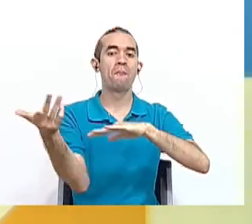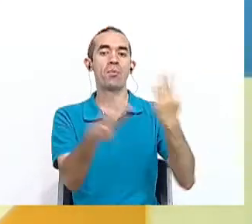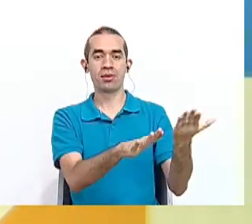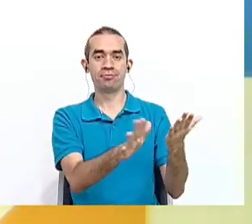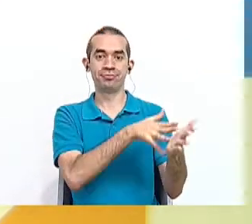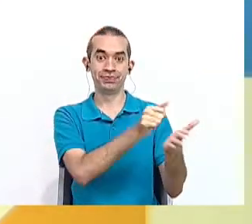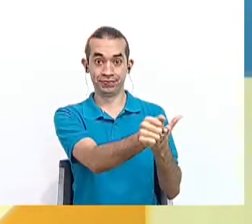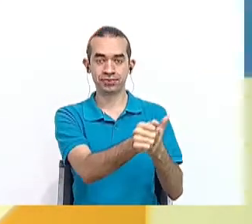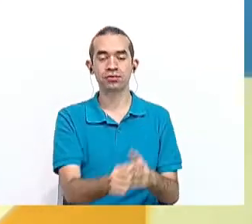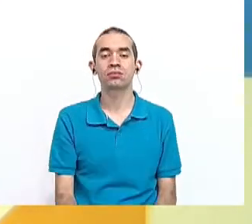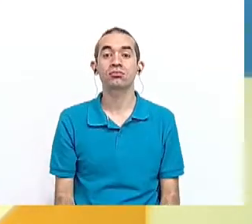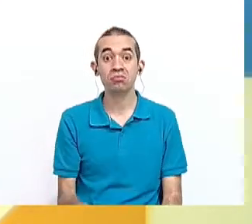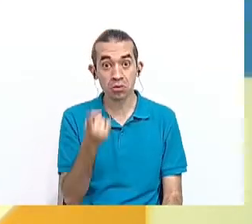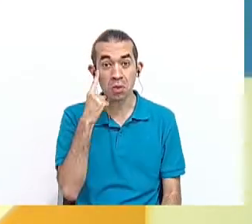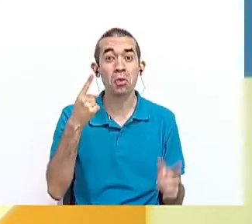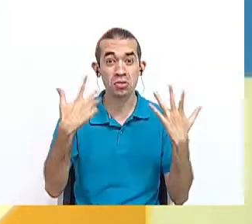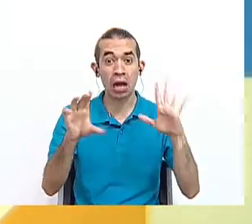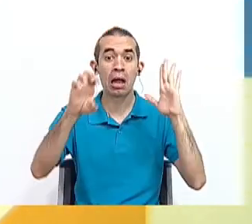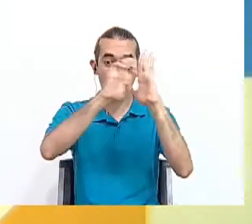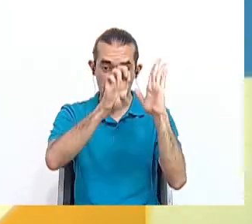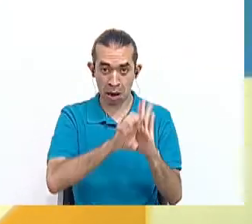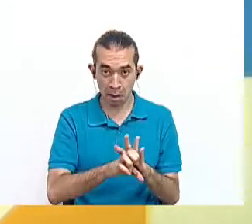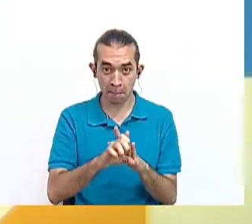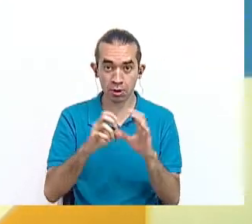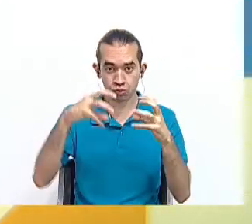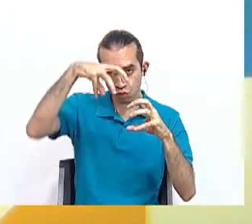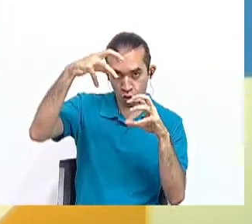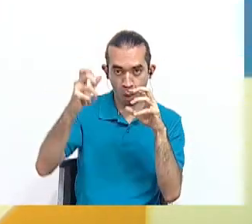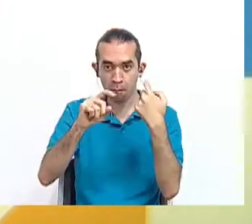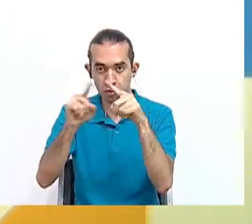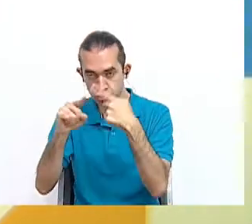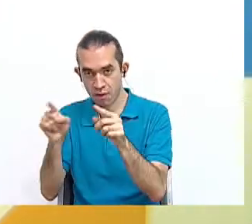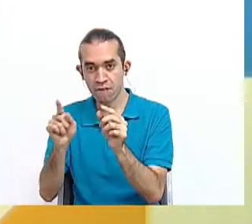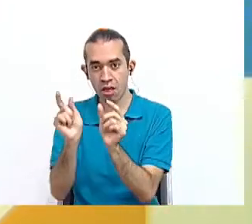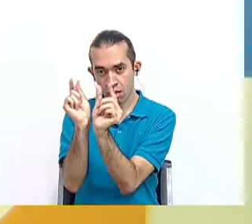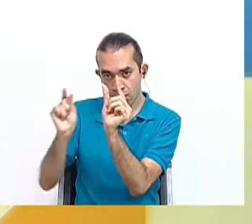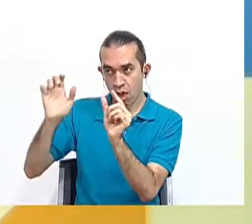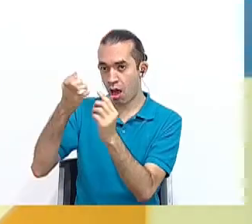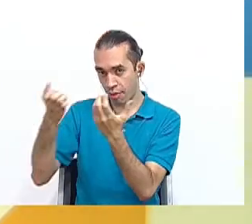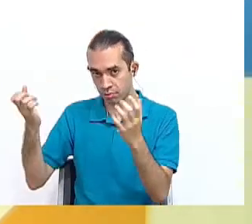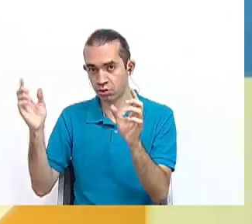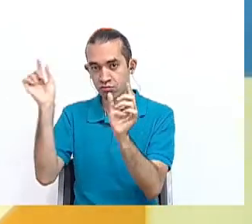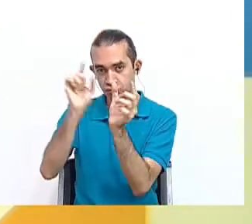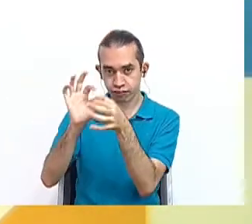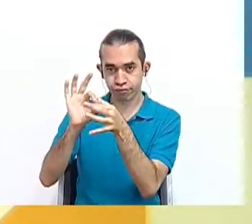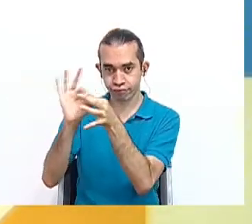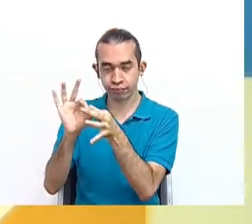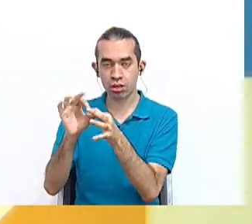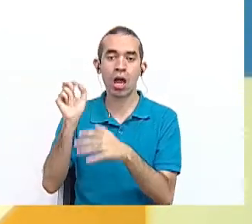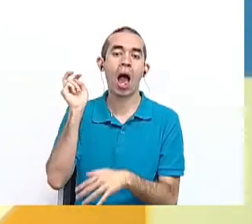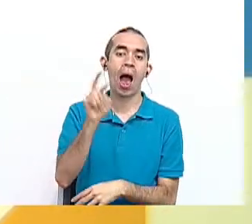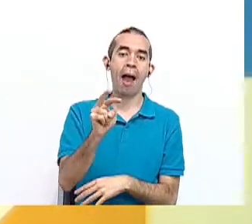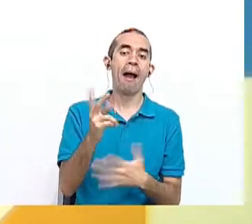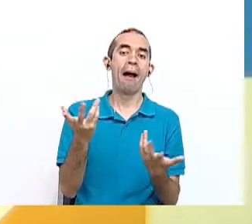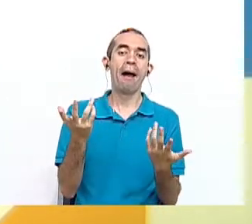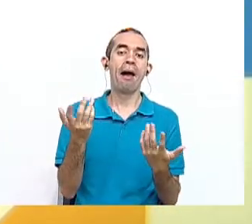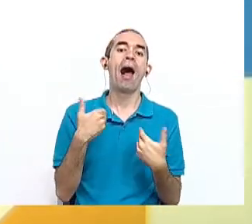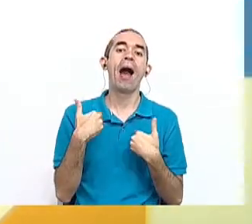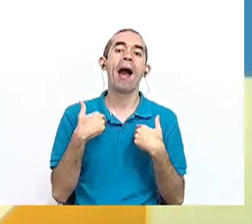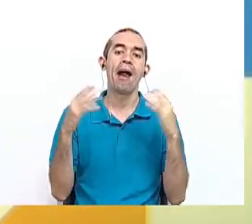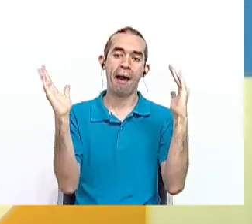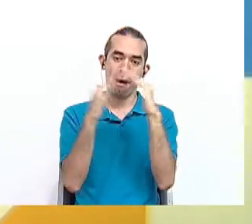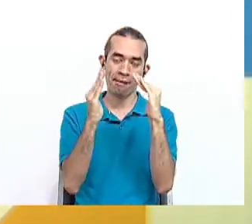son ejemplos de compuestos que también tenemos en nuestro hogar. Y bueno, para hablar de